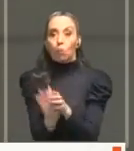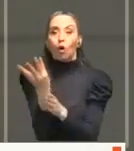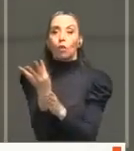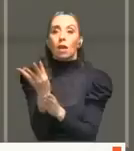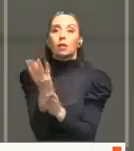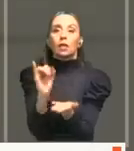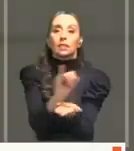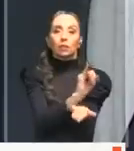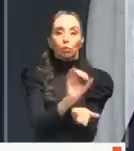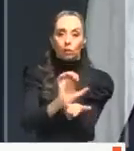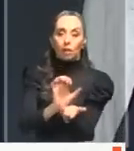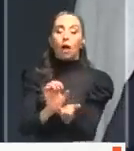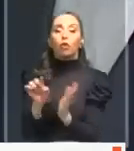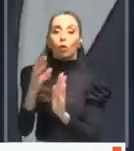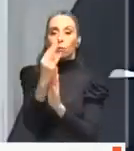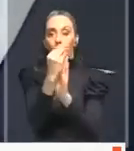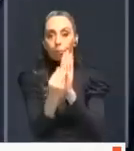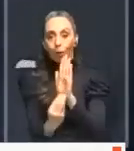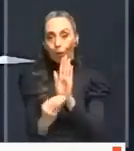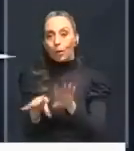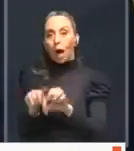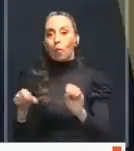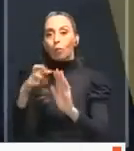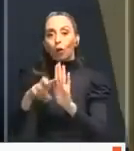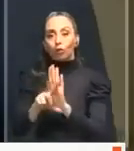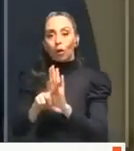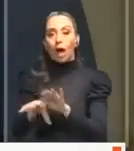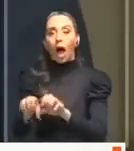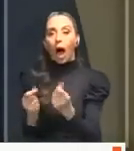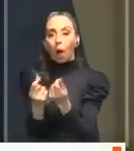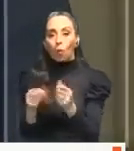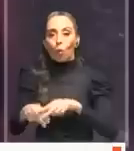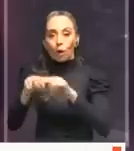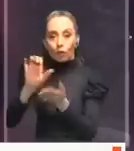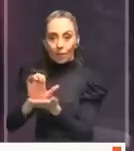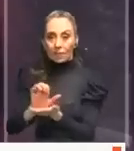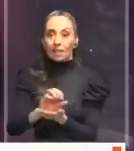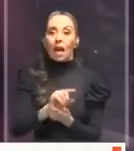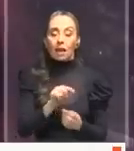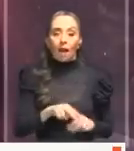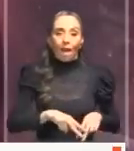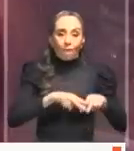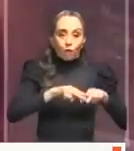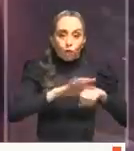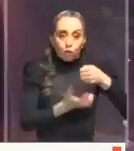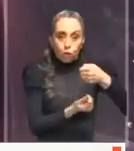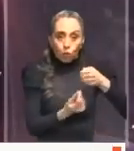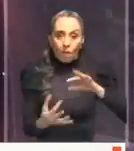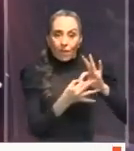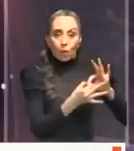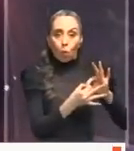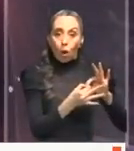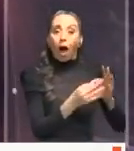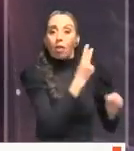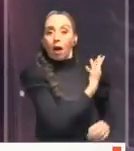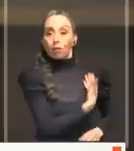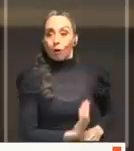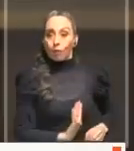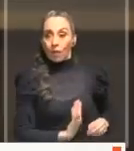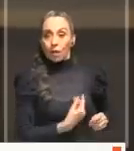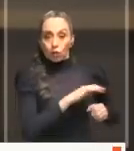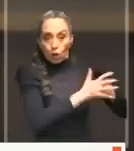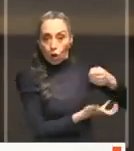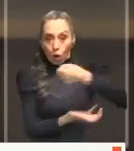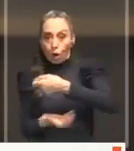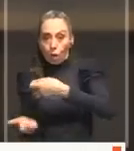pacto fiscal. Sin embargo, en la oposición sostienen que el lío de los traspasos a fundaciones ligadas al oficialismo ponen aún más cuesta